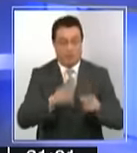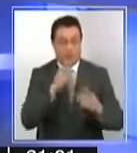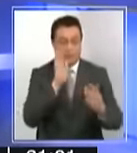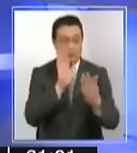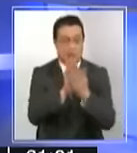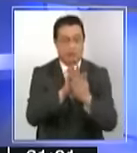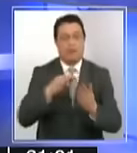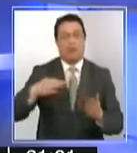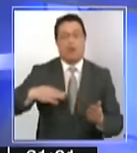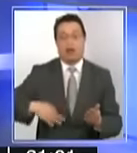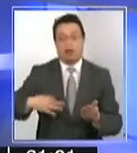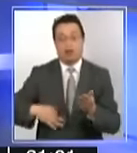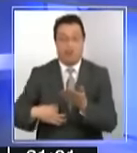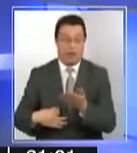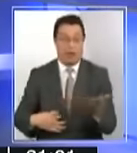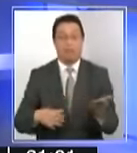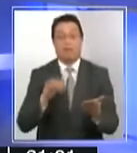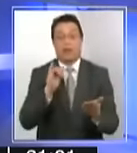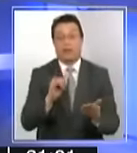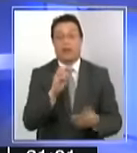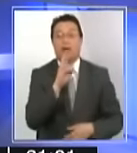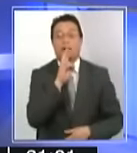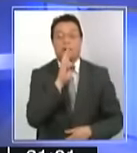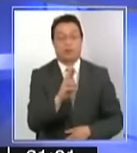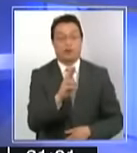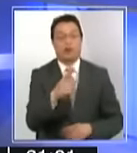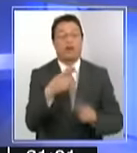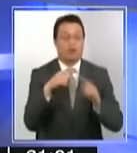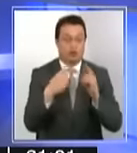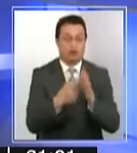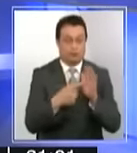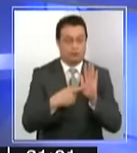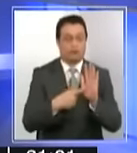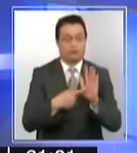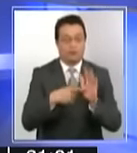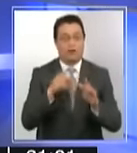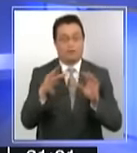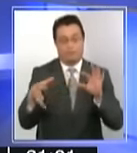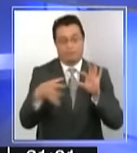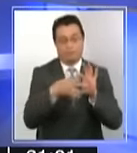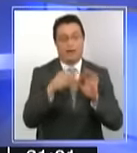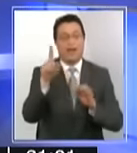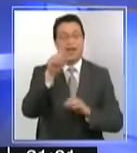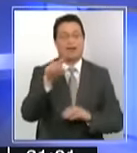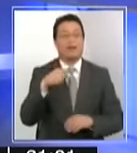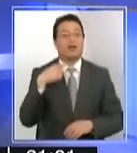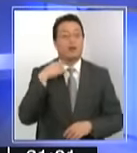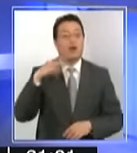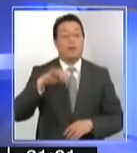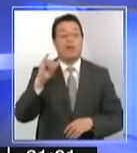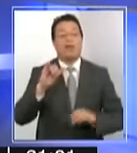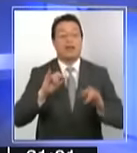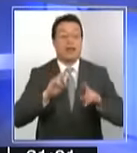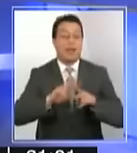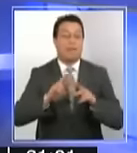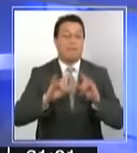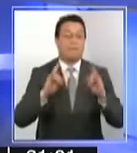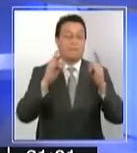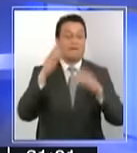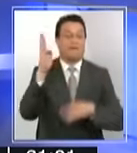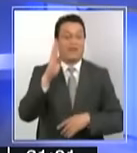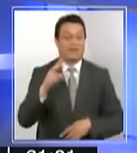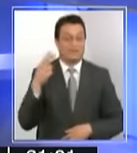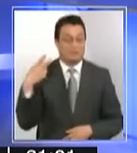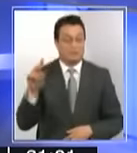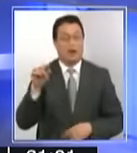la ciudadanía. Y responder a la evidencia concreta de sus vínculos con SQM y una constructora brasileña, de los que hasta ahora